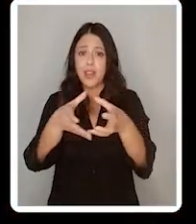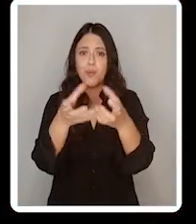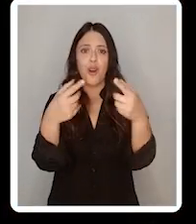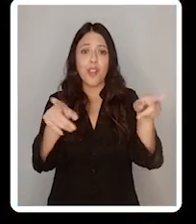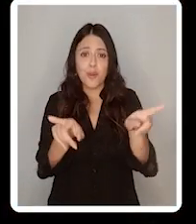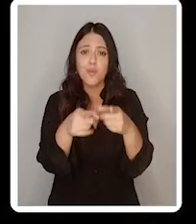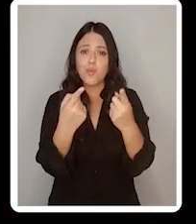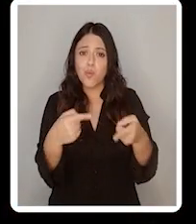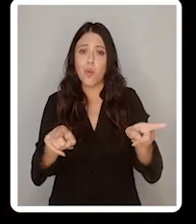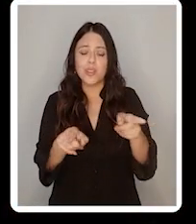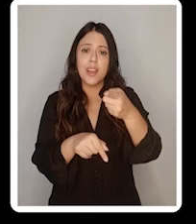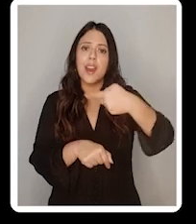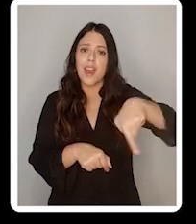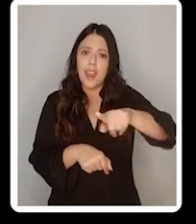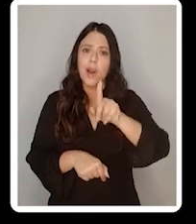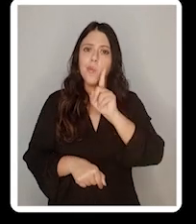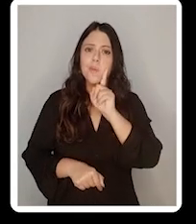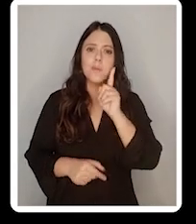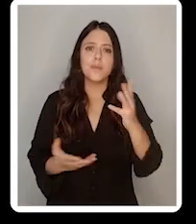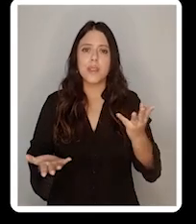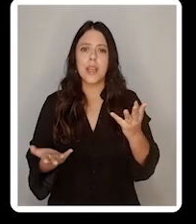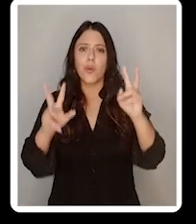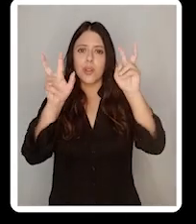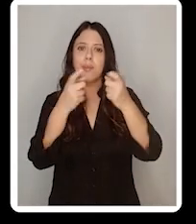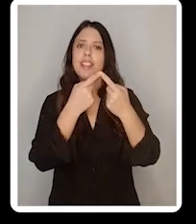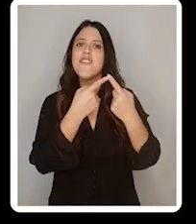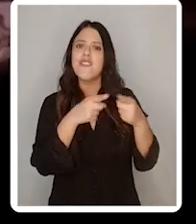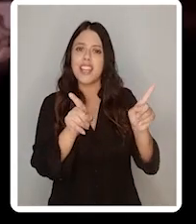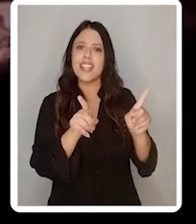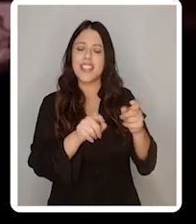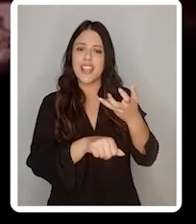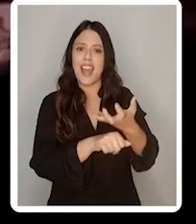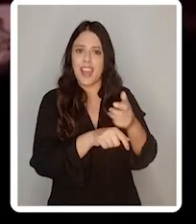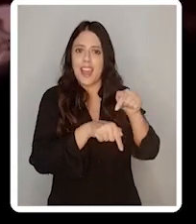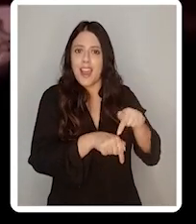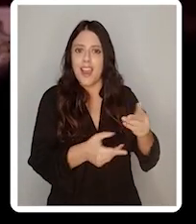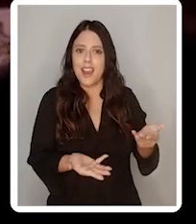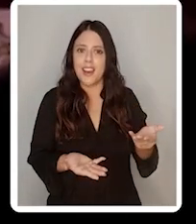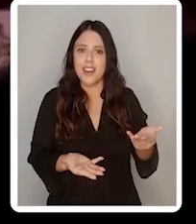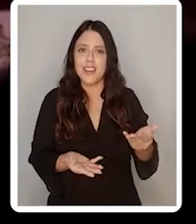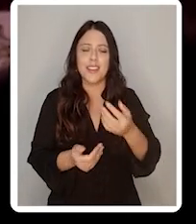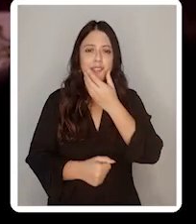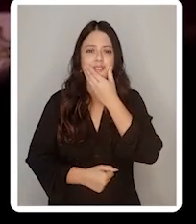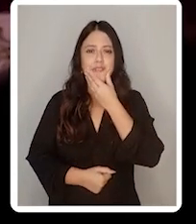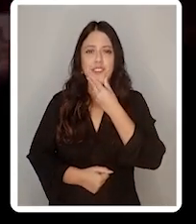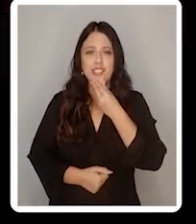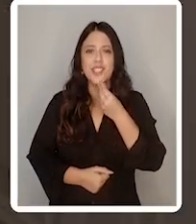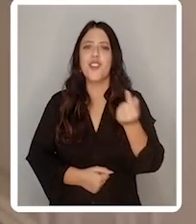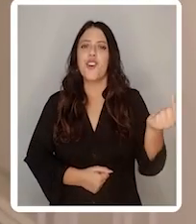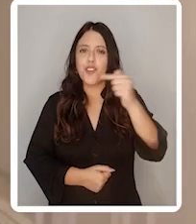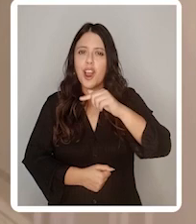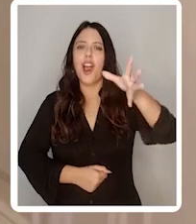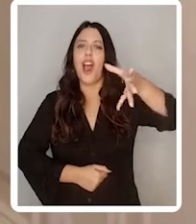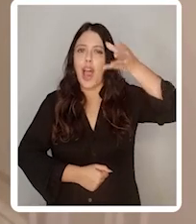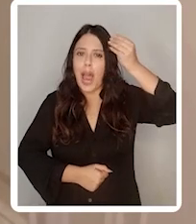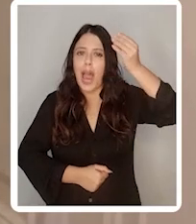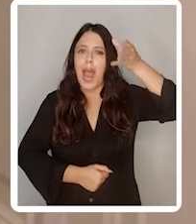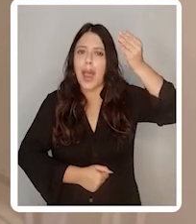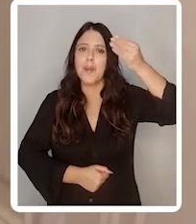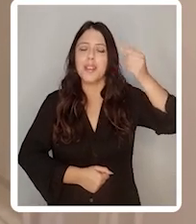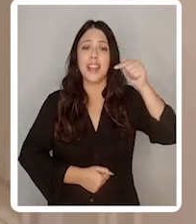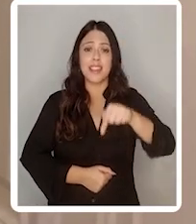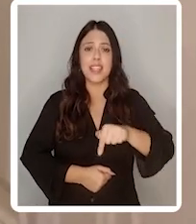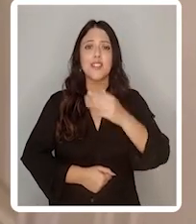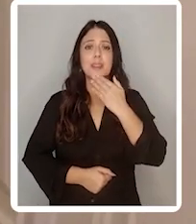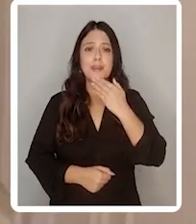que la orquesta también tiene un carácter súper distinto de las otras que hay acá y es muy bonito poder venir a aprender